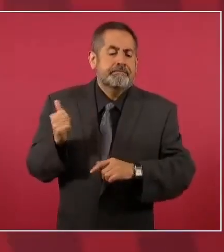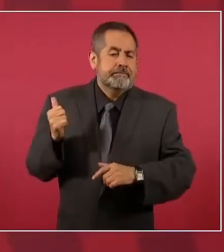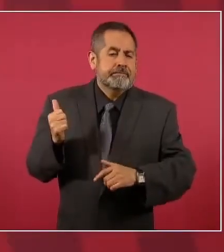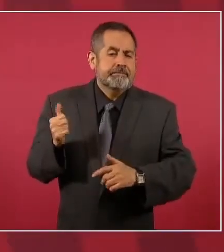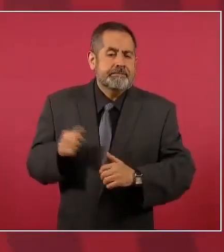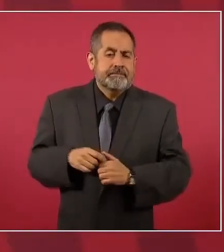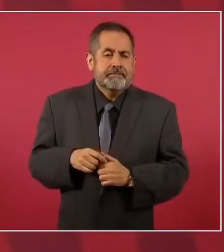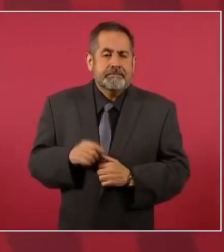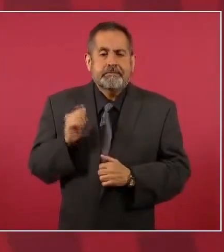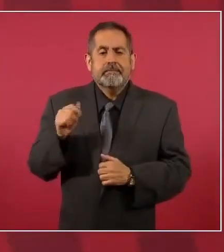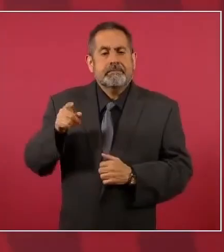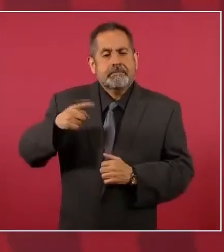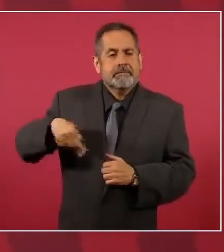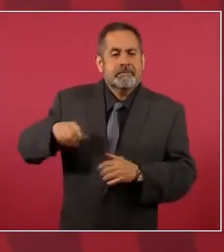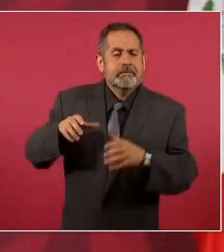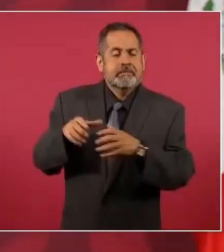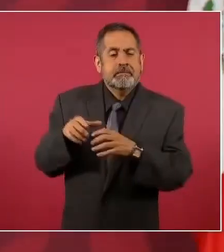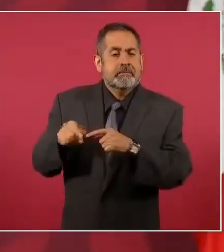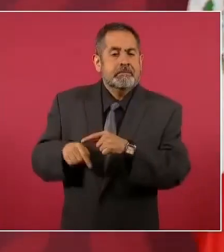son